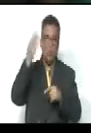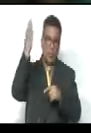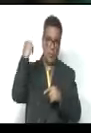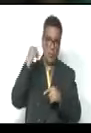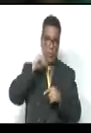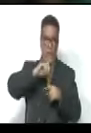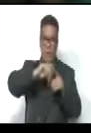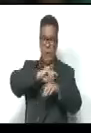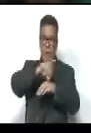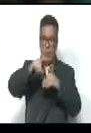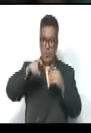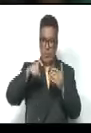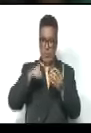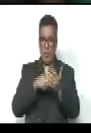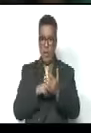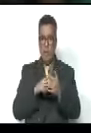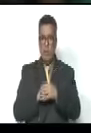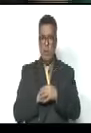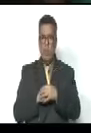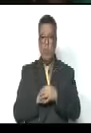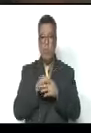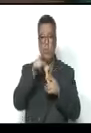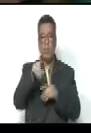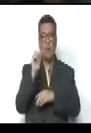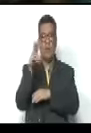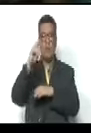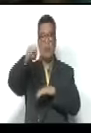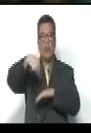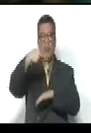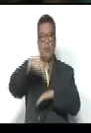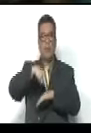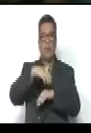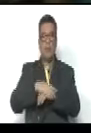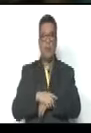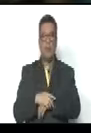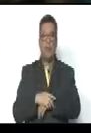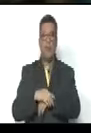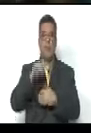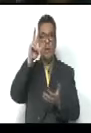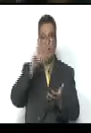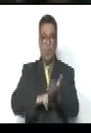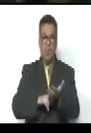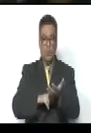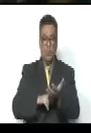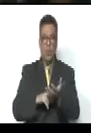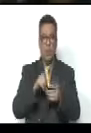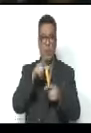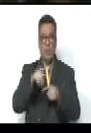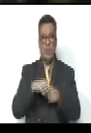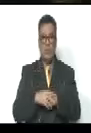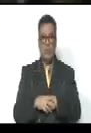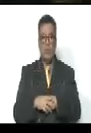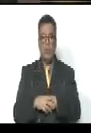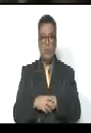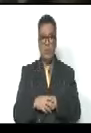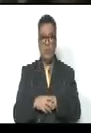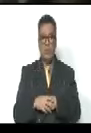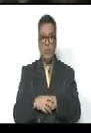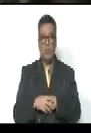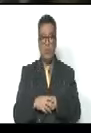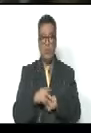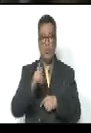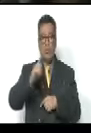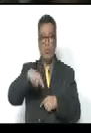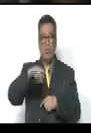por unanimidad, esta Asamblea Nacional aprobó los restos de